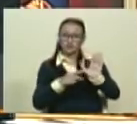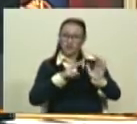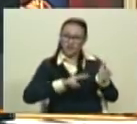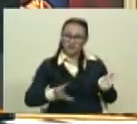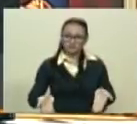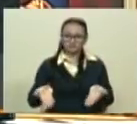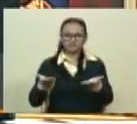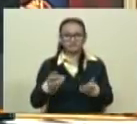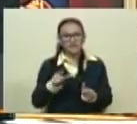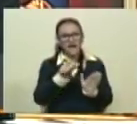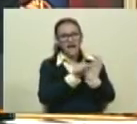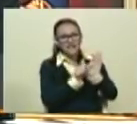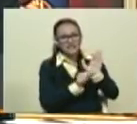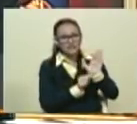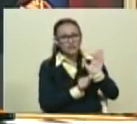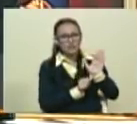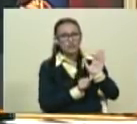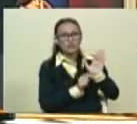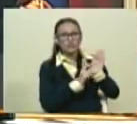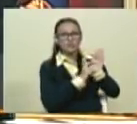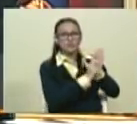artículos está